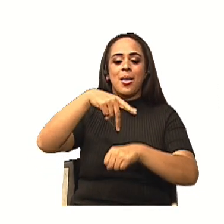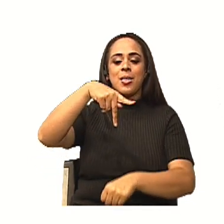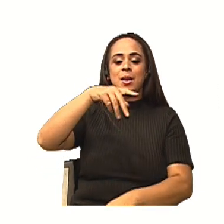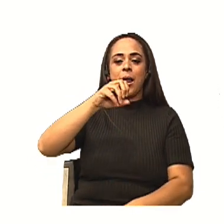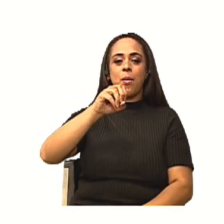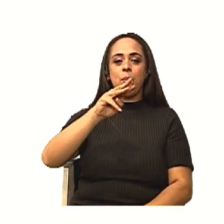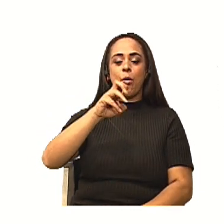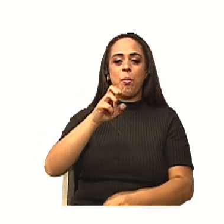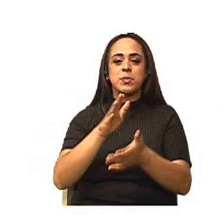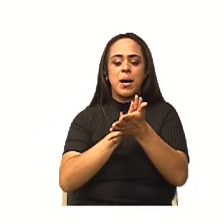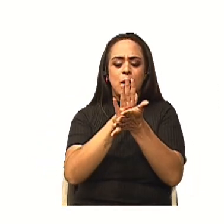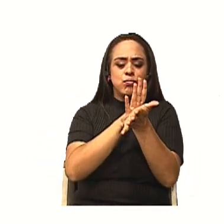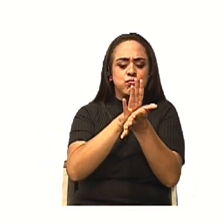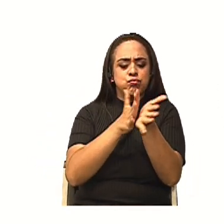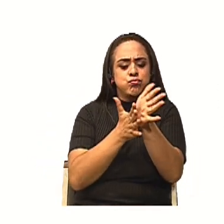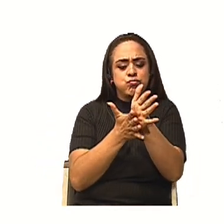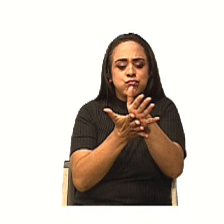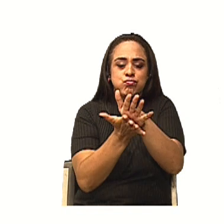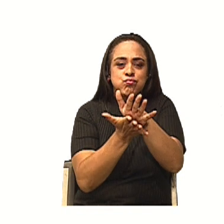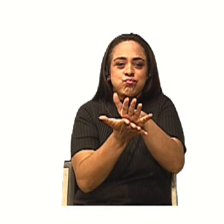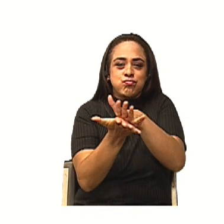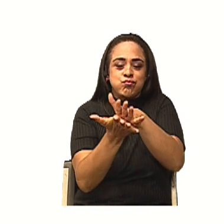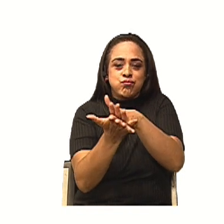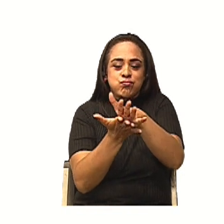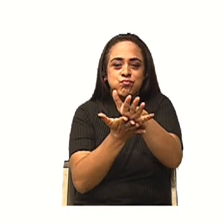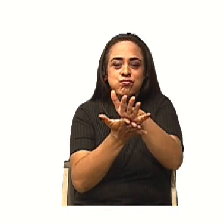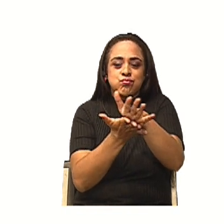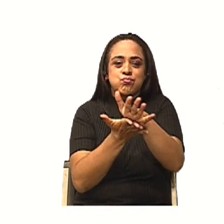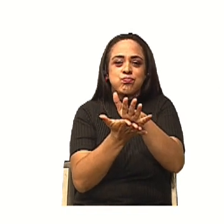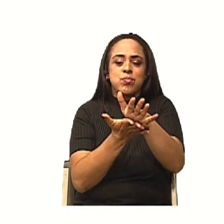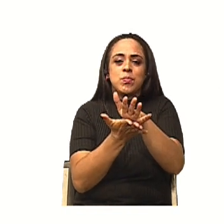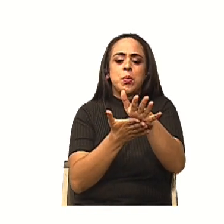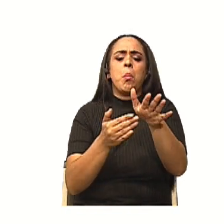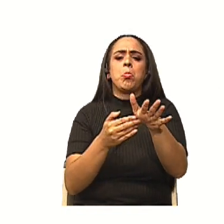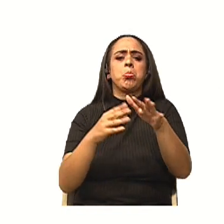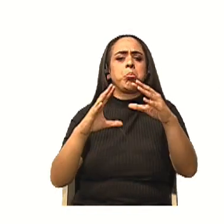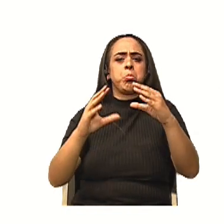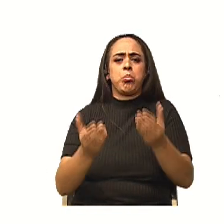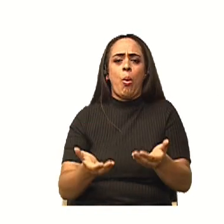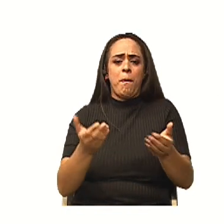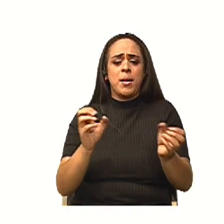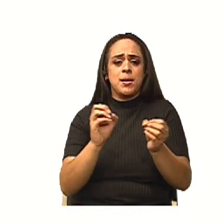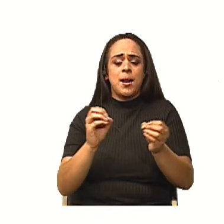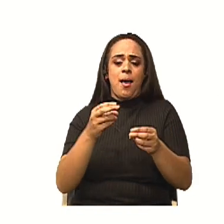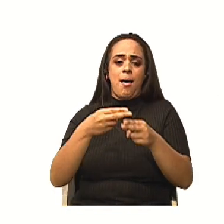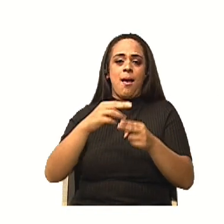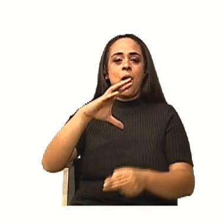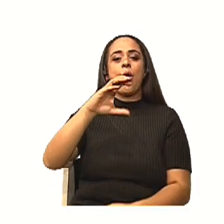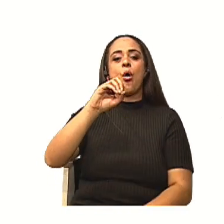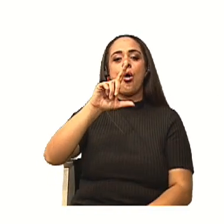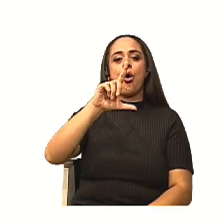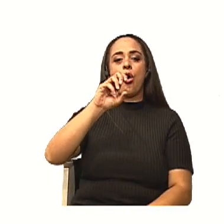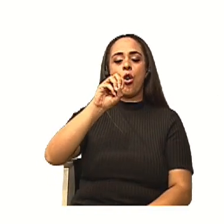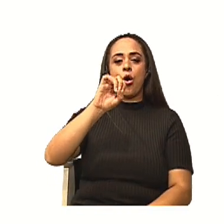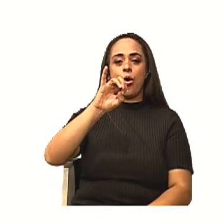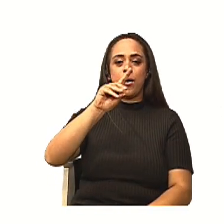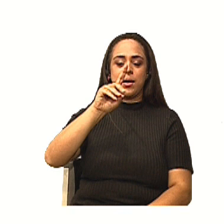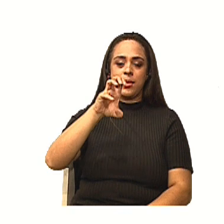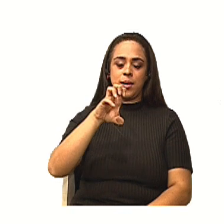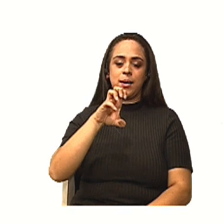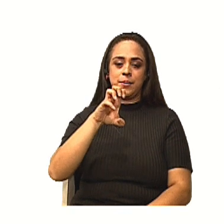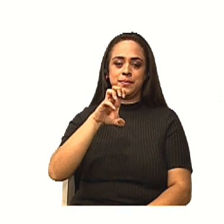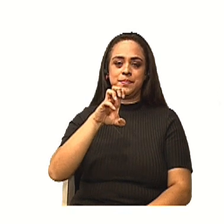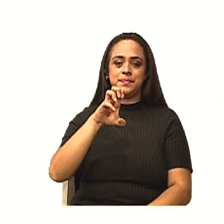para rascarse las manos o los pies. Son una piedra muy liviana y es un coloide. ¿Por qué son coloides? Por